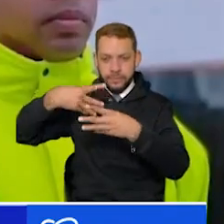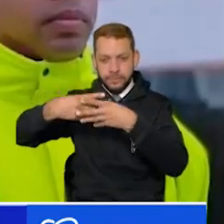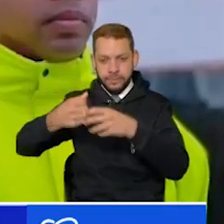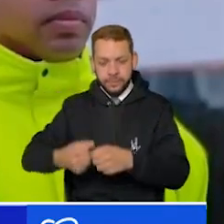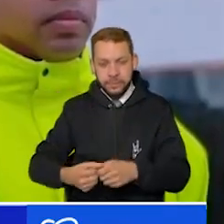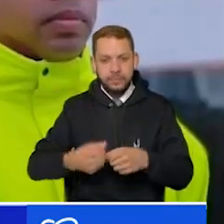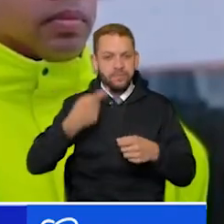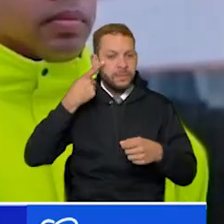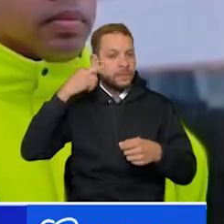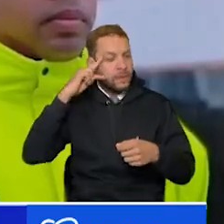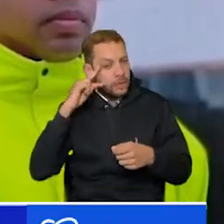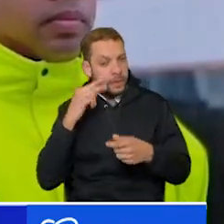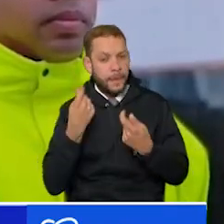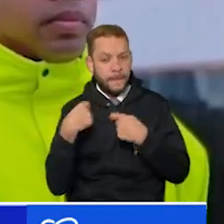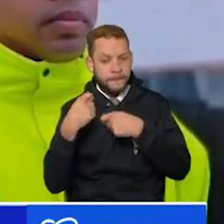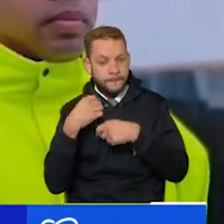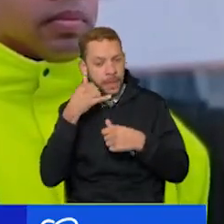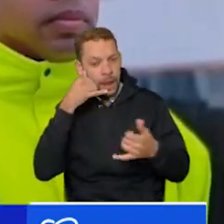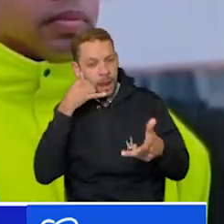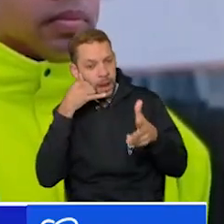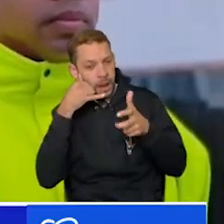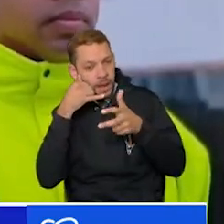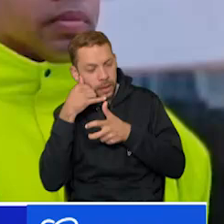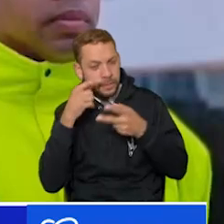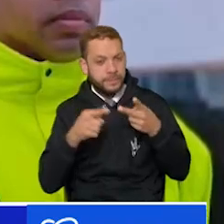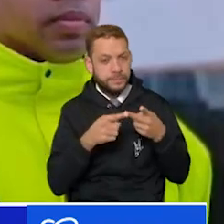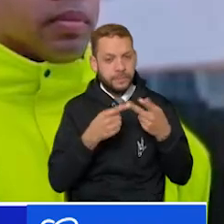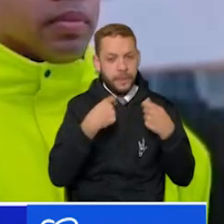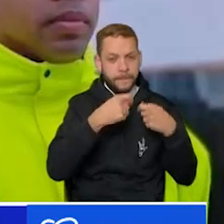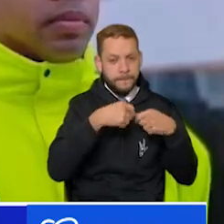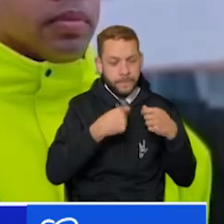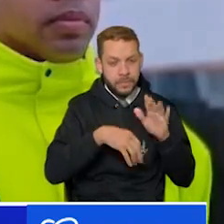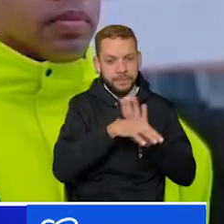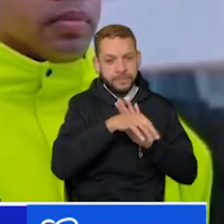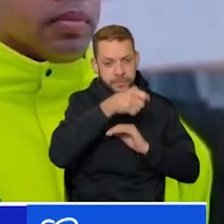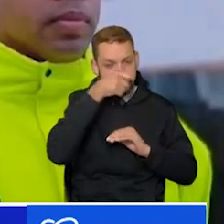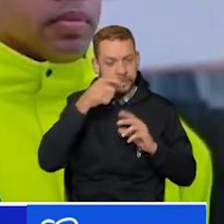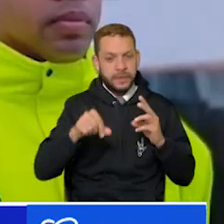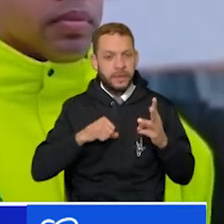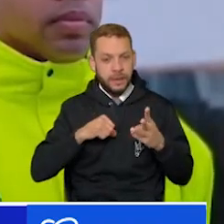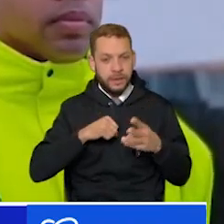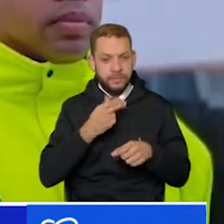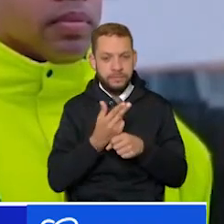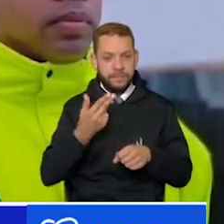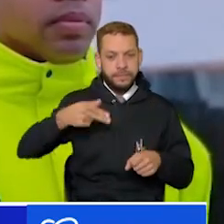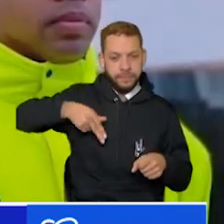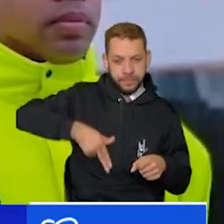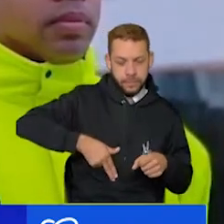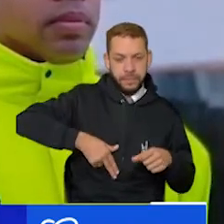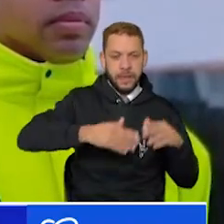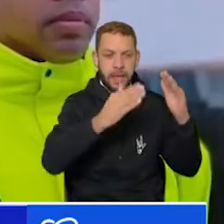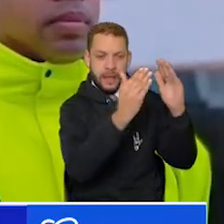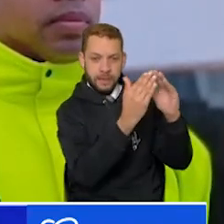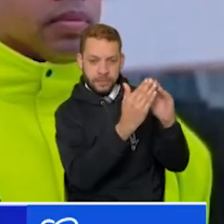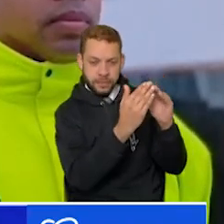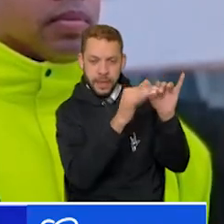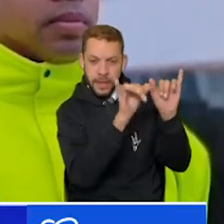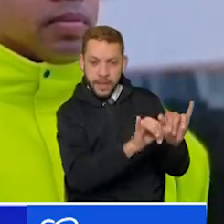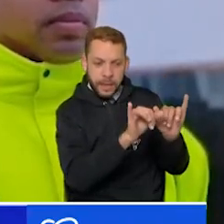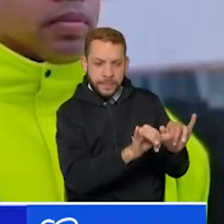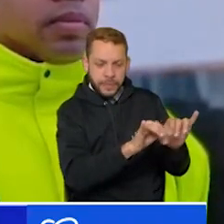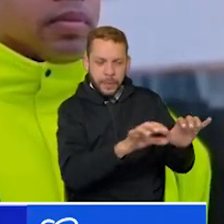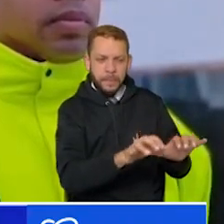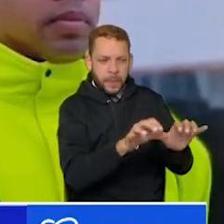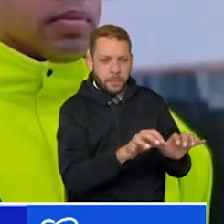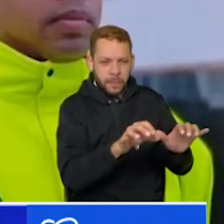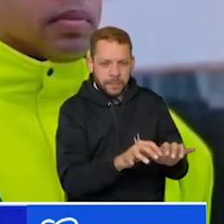delinquir, extorsión, tráfico de estupefacientes y porte ilegal de armas de fuego. Estas viviendas eran utilizadas para llevar a cabo